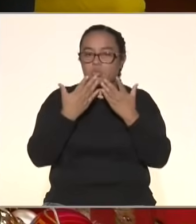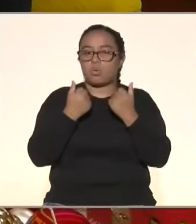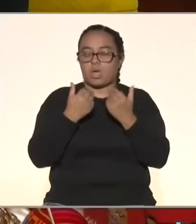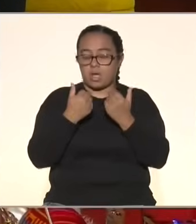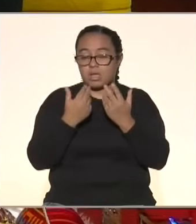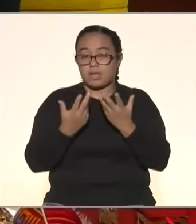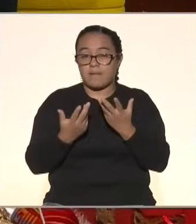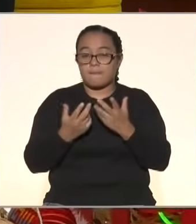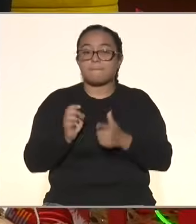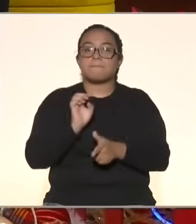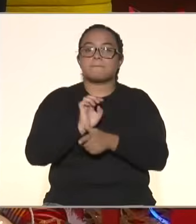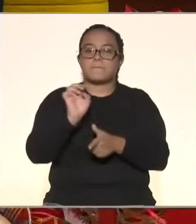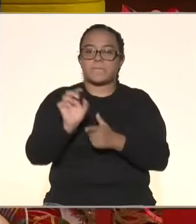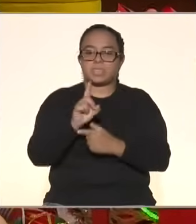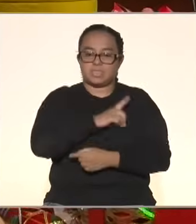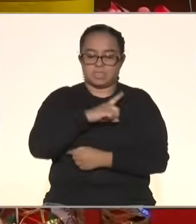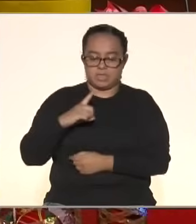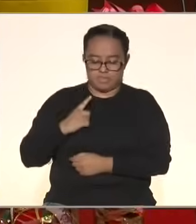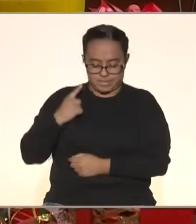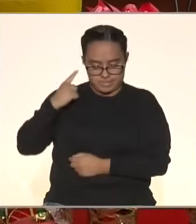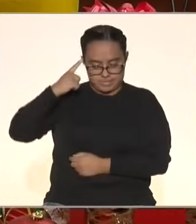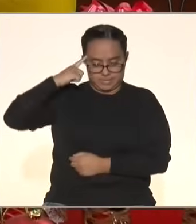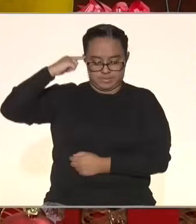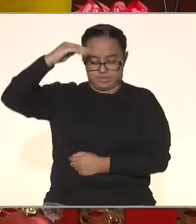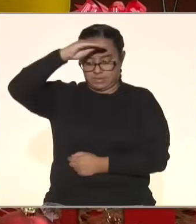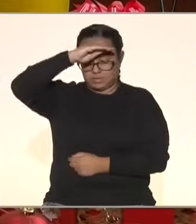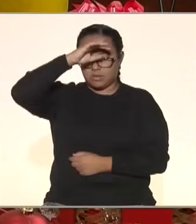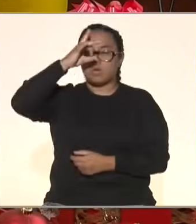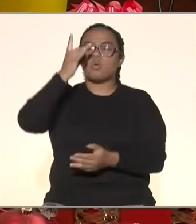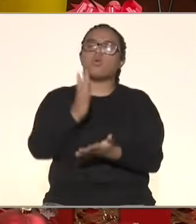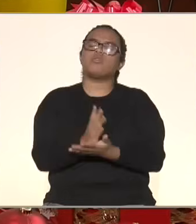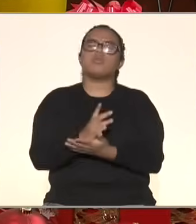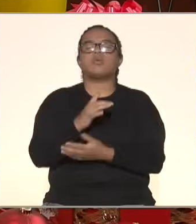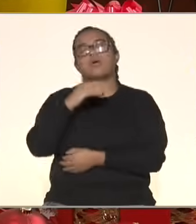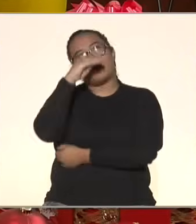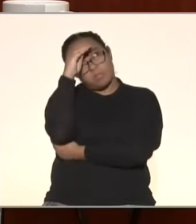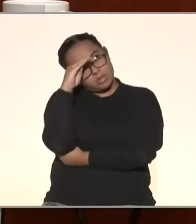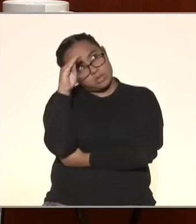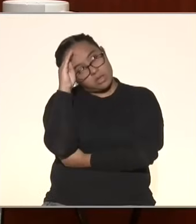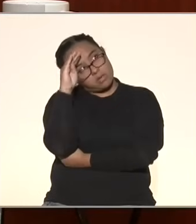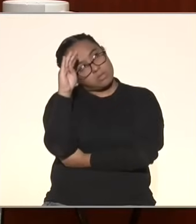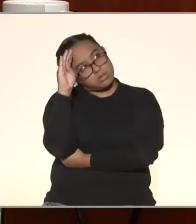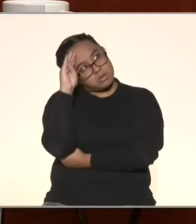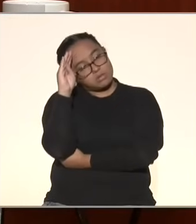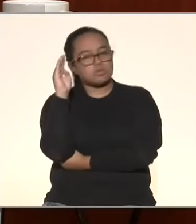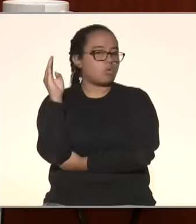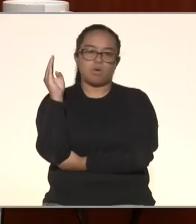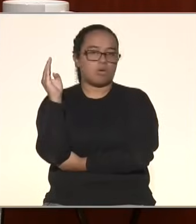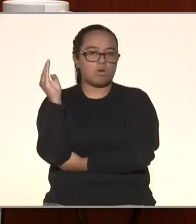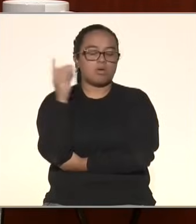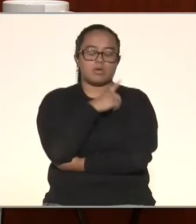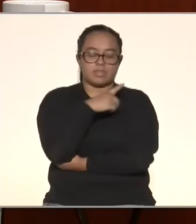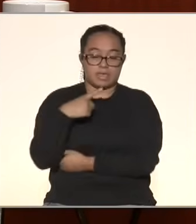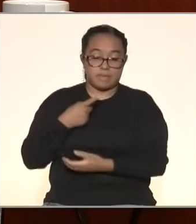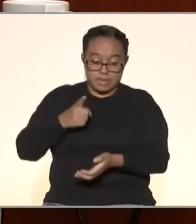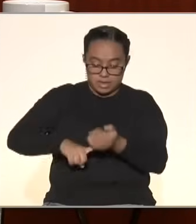hay que hacernos conscientes, no solamente quedarnos en la reflexión, sin duda, sino hacernos conscientes de cómo